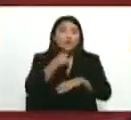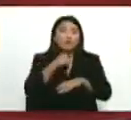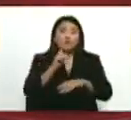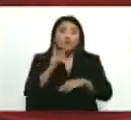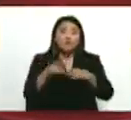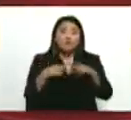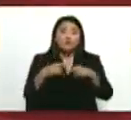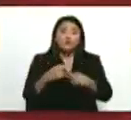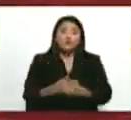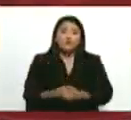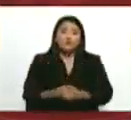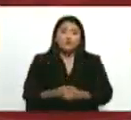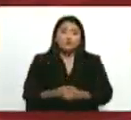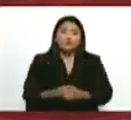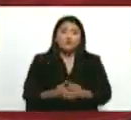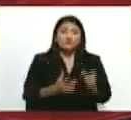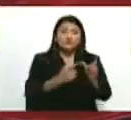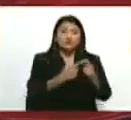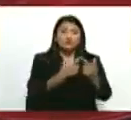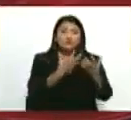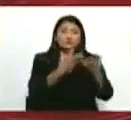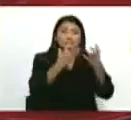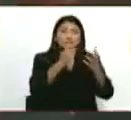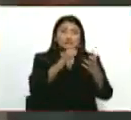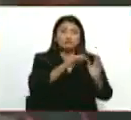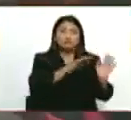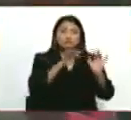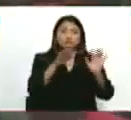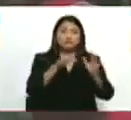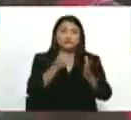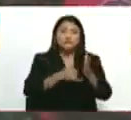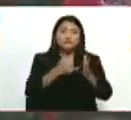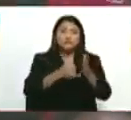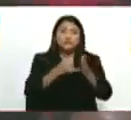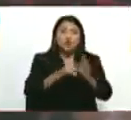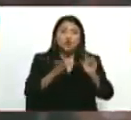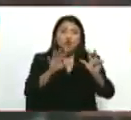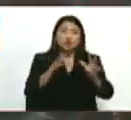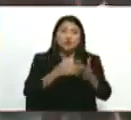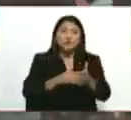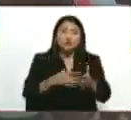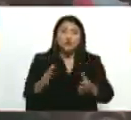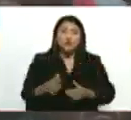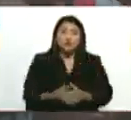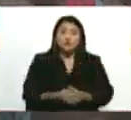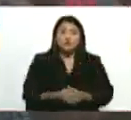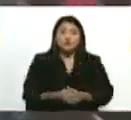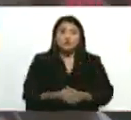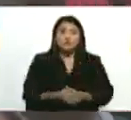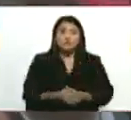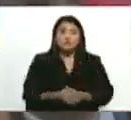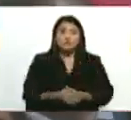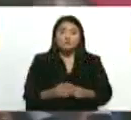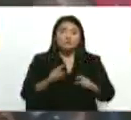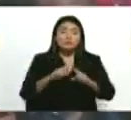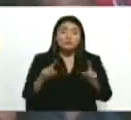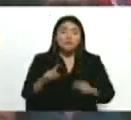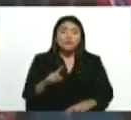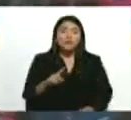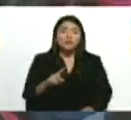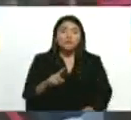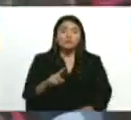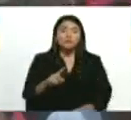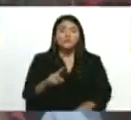haberse volcado a inscribirse y deberían estar inscritos los 8 millones que ellos dijeron. Pero de ser así que tienen